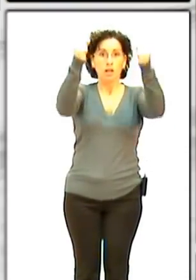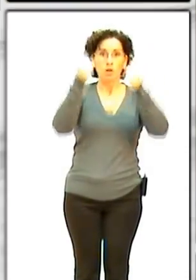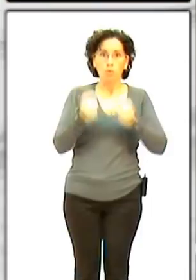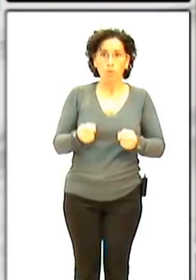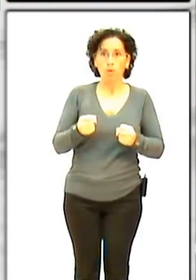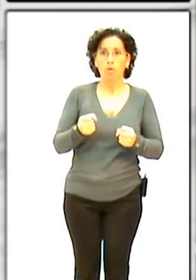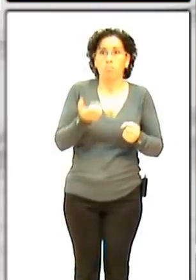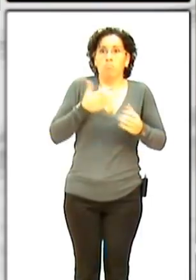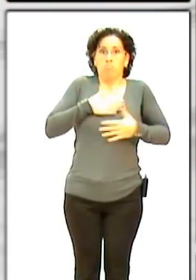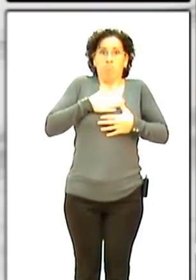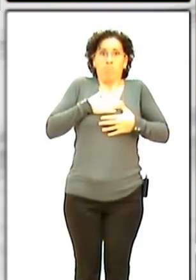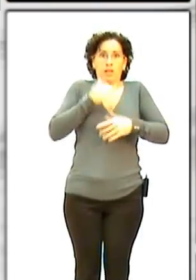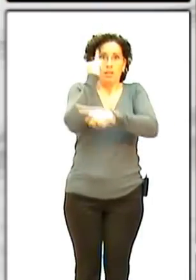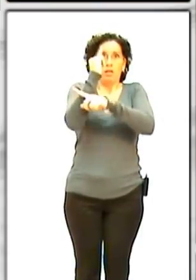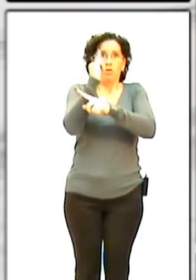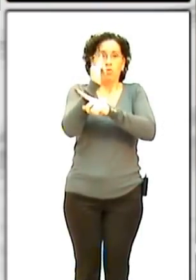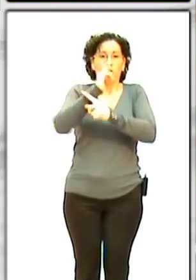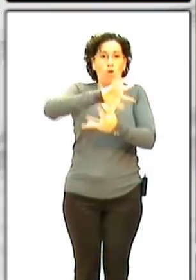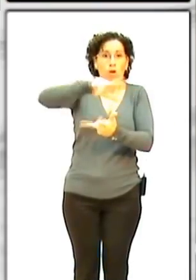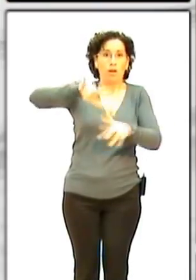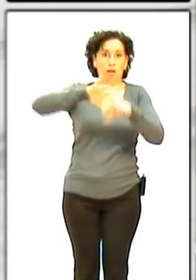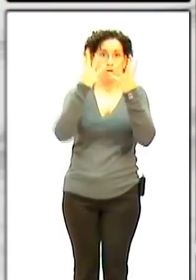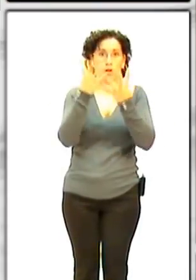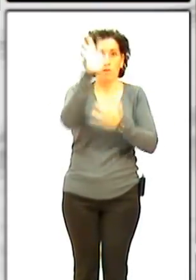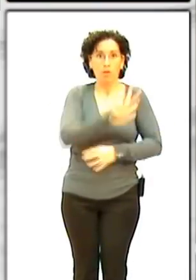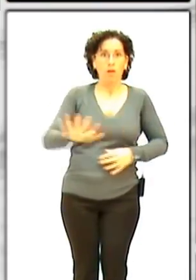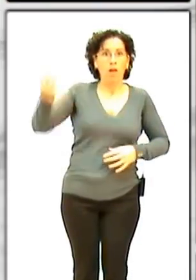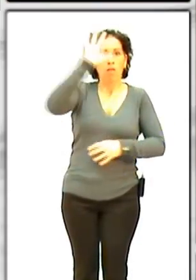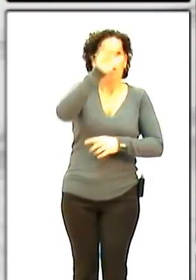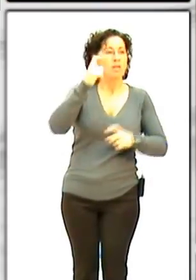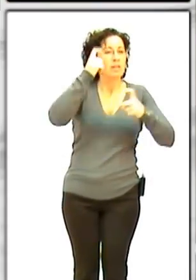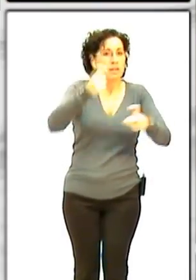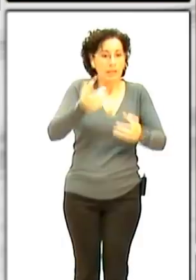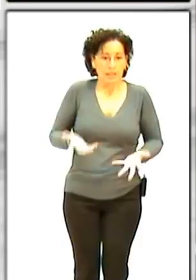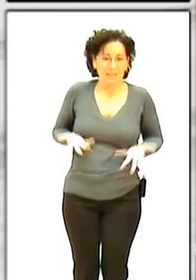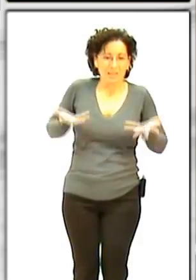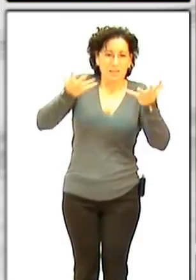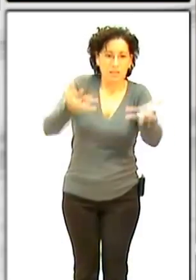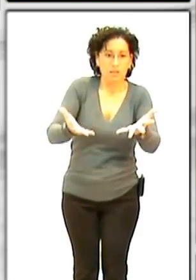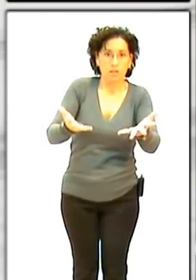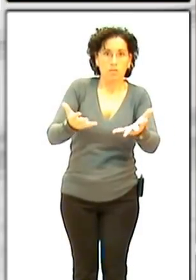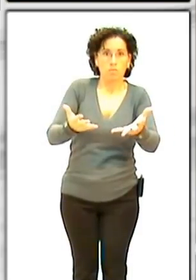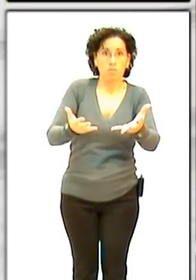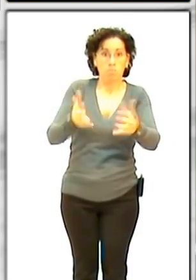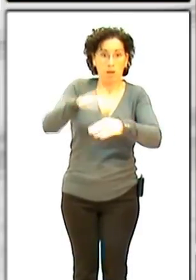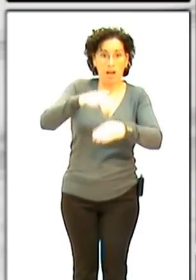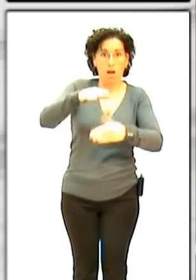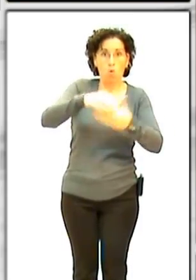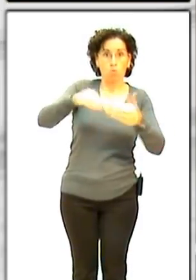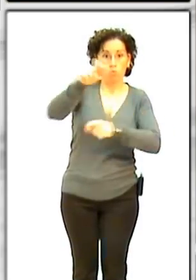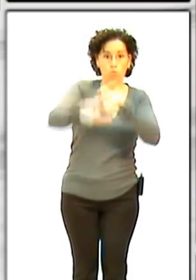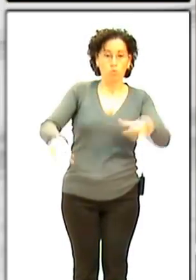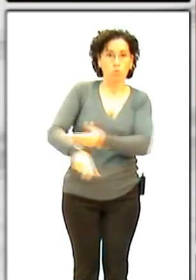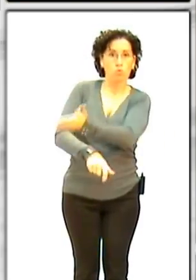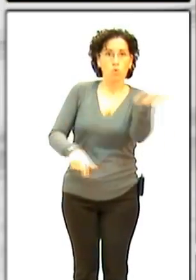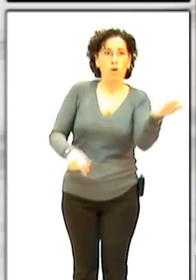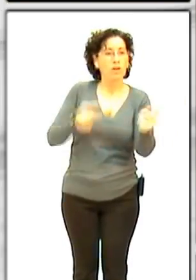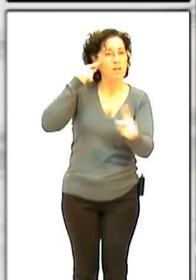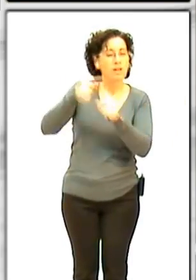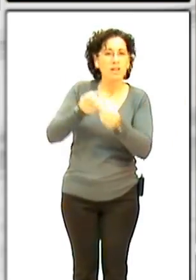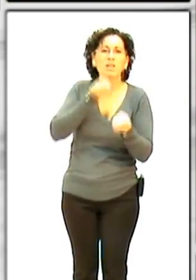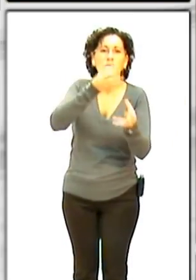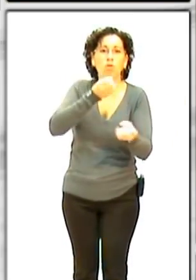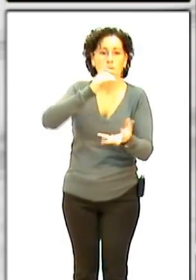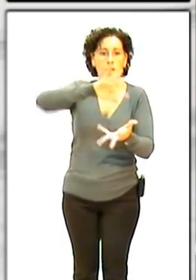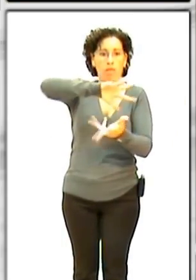en concreto el Instituto Geográfico Nacional, está poniendo a disposición del usuario pues información